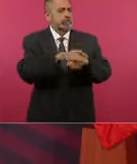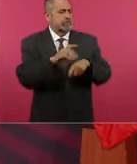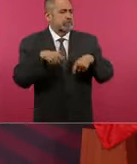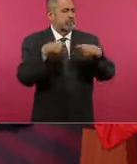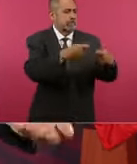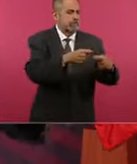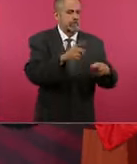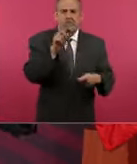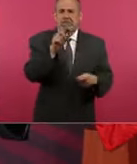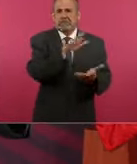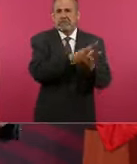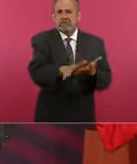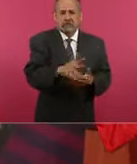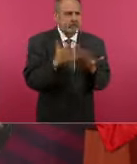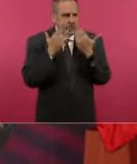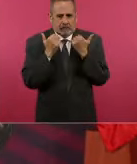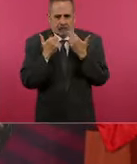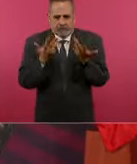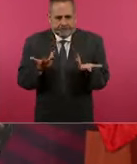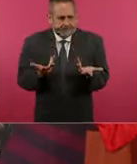que consumen tanta agua,